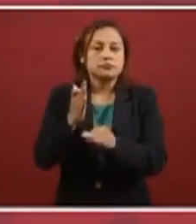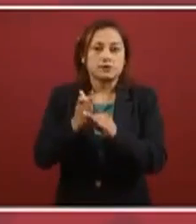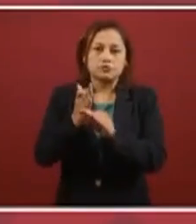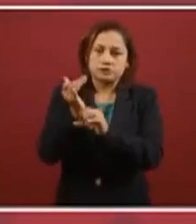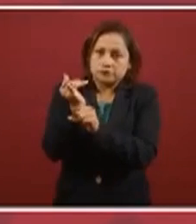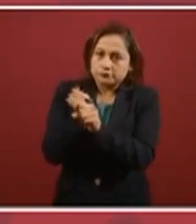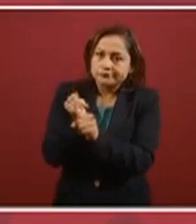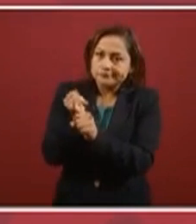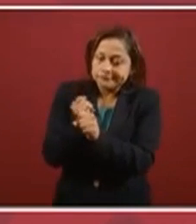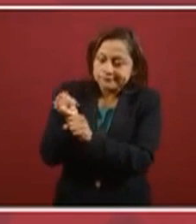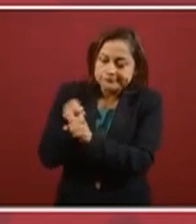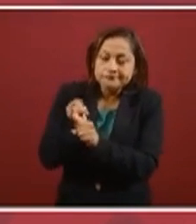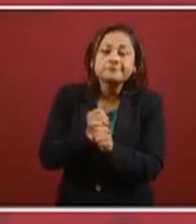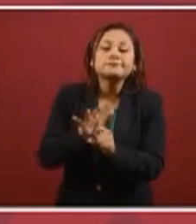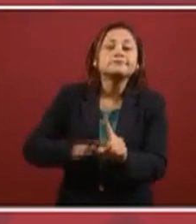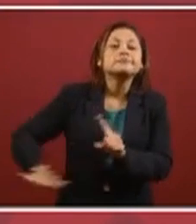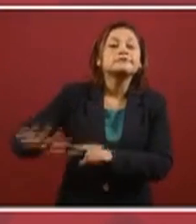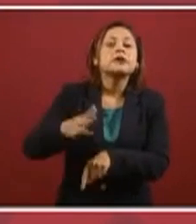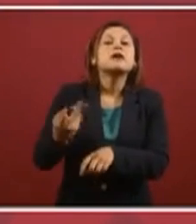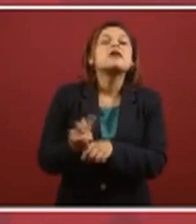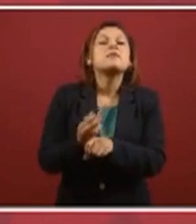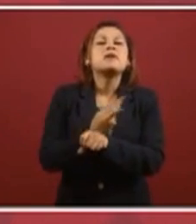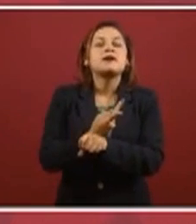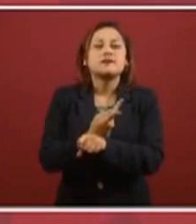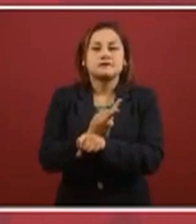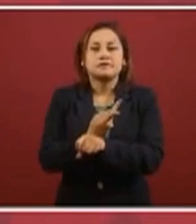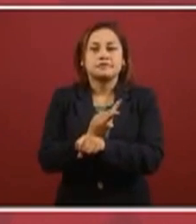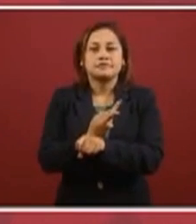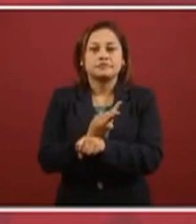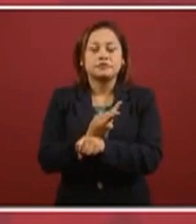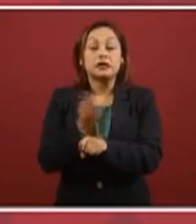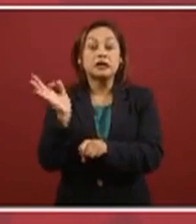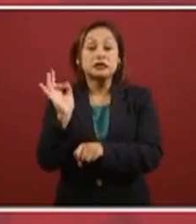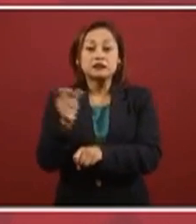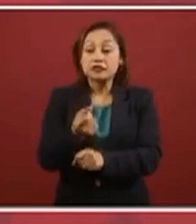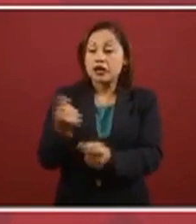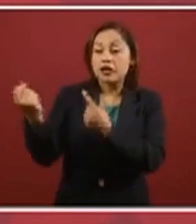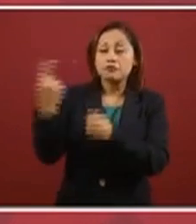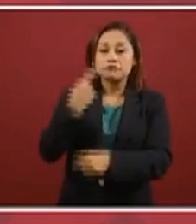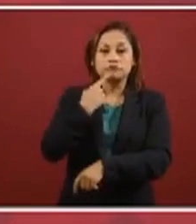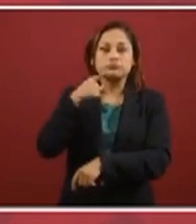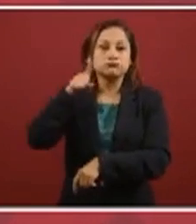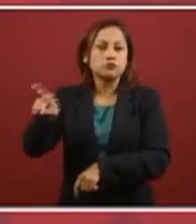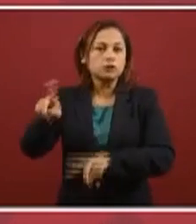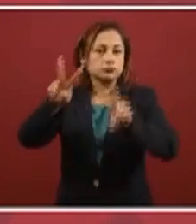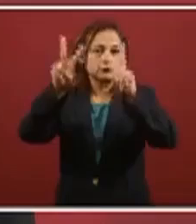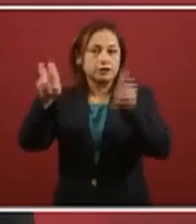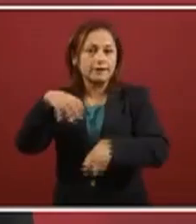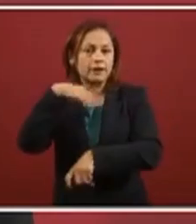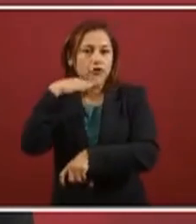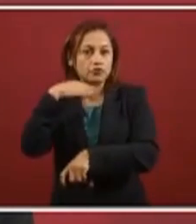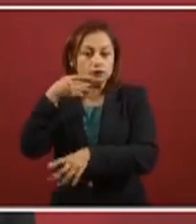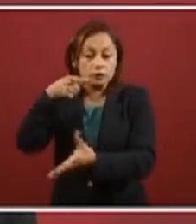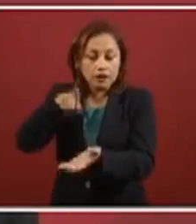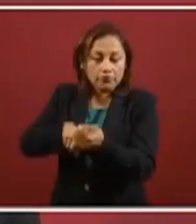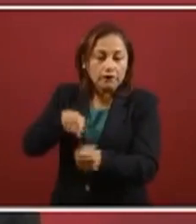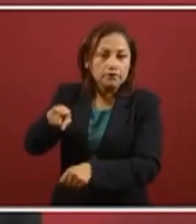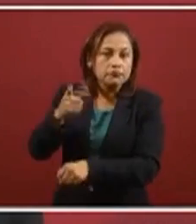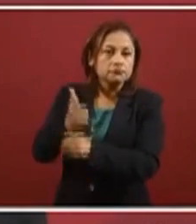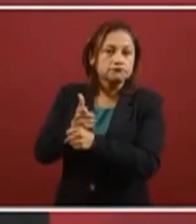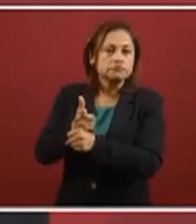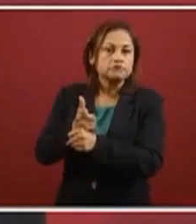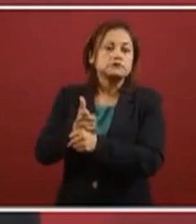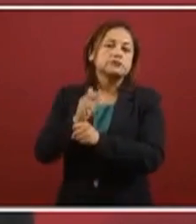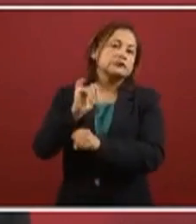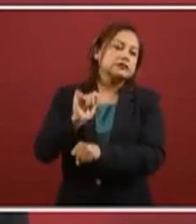revisar, si hay denuncias por corrupción sobre estos asuntos.